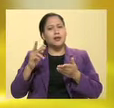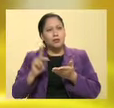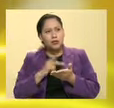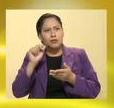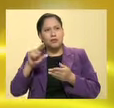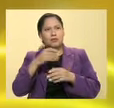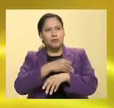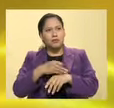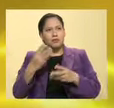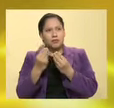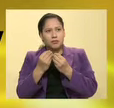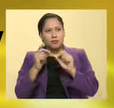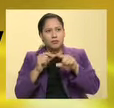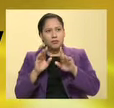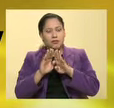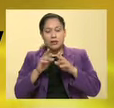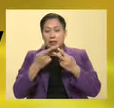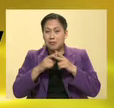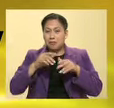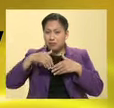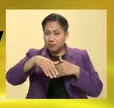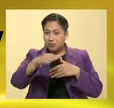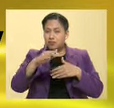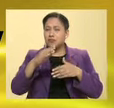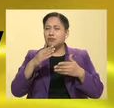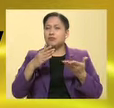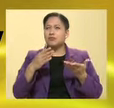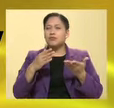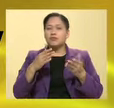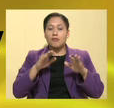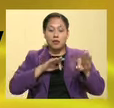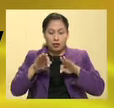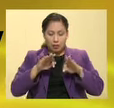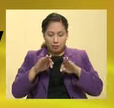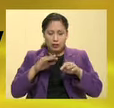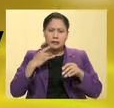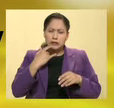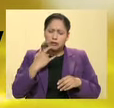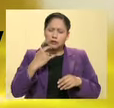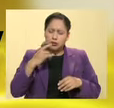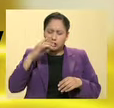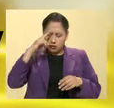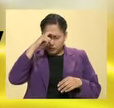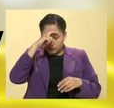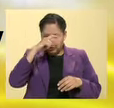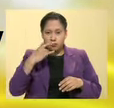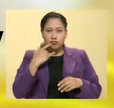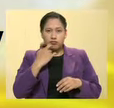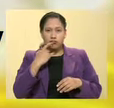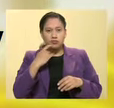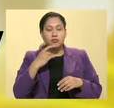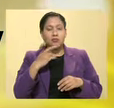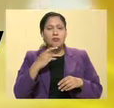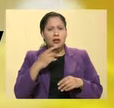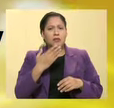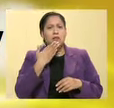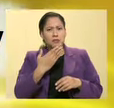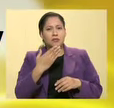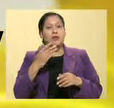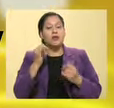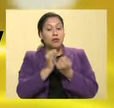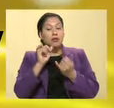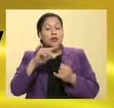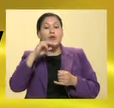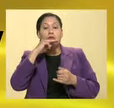vienes, tu origen. Al origen, ¿no? Al trabajo que cuesta llegar acá, uh-huh. Es padre. Y entonces a mí el